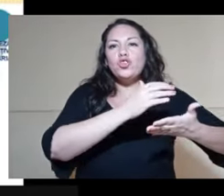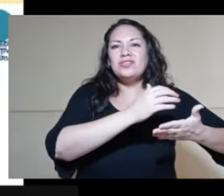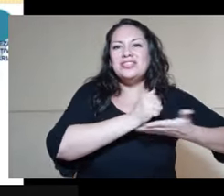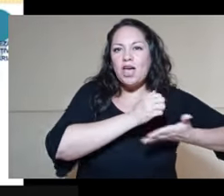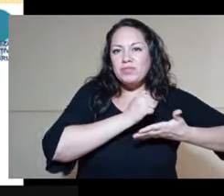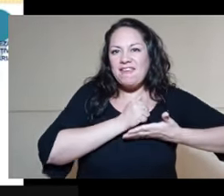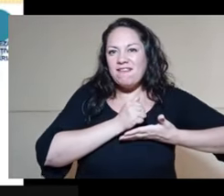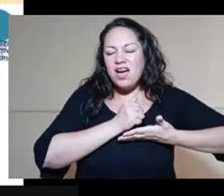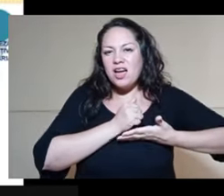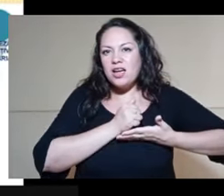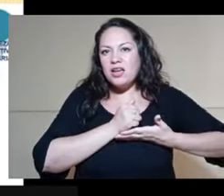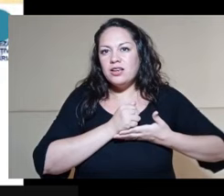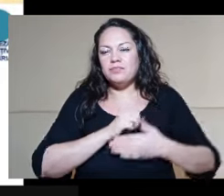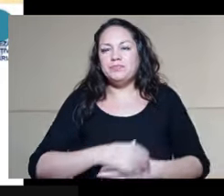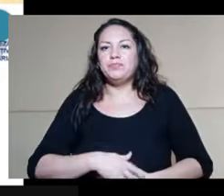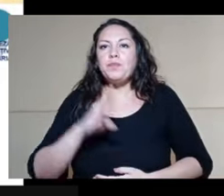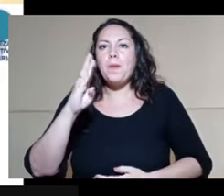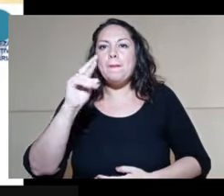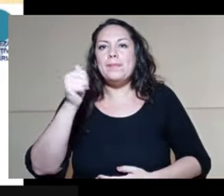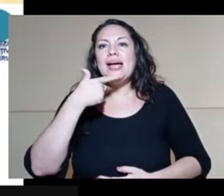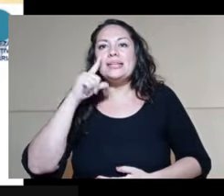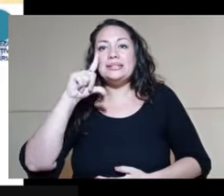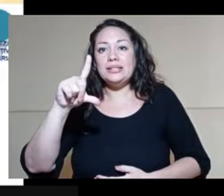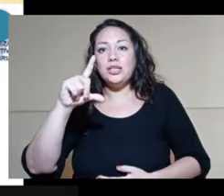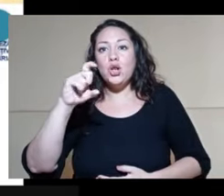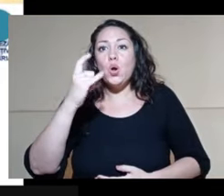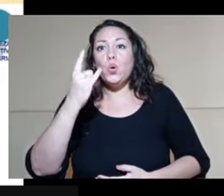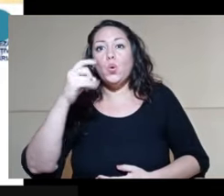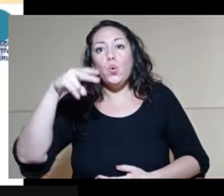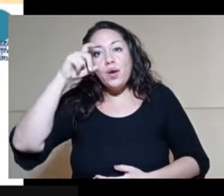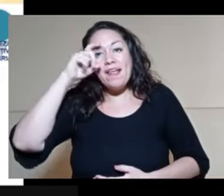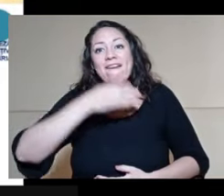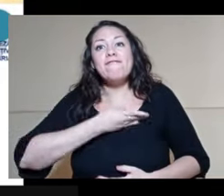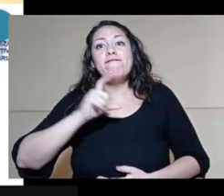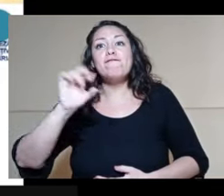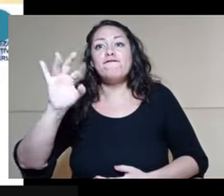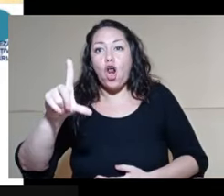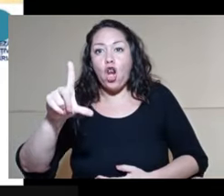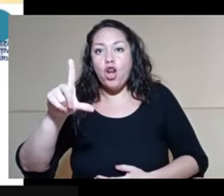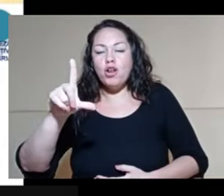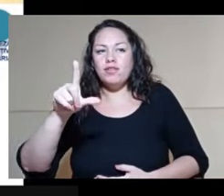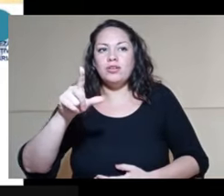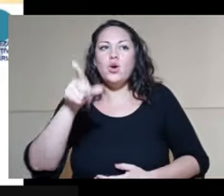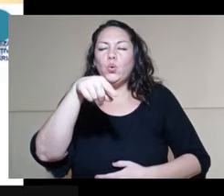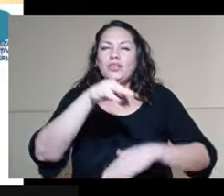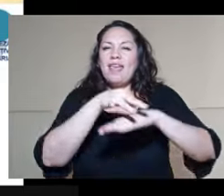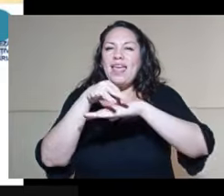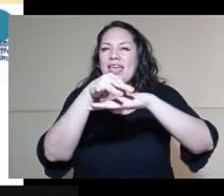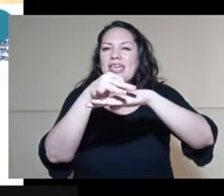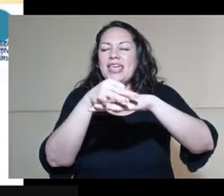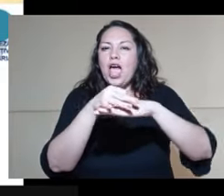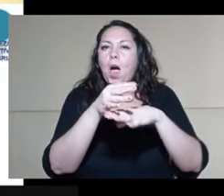propioceptiva y vibratoria la llevan el gracilis y el cuneiforme. Cuando ustedes respondieron en la guía